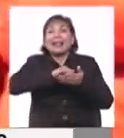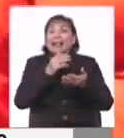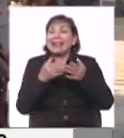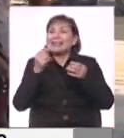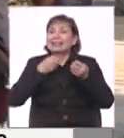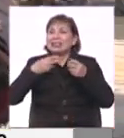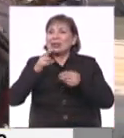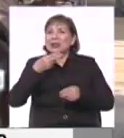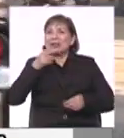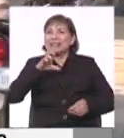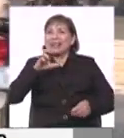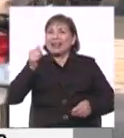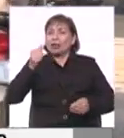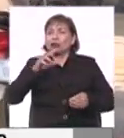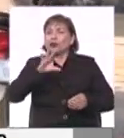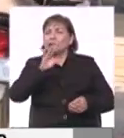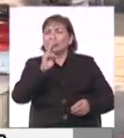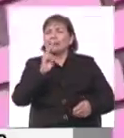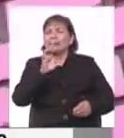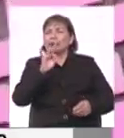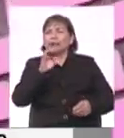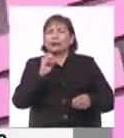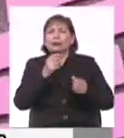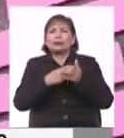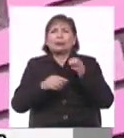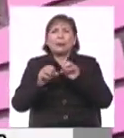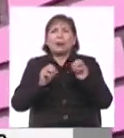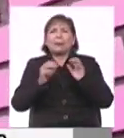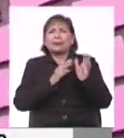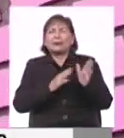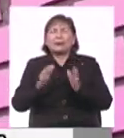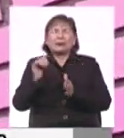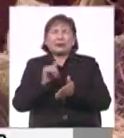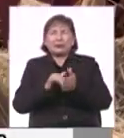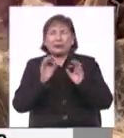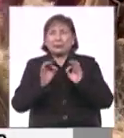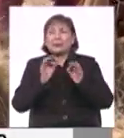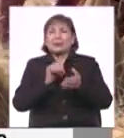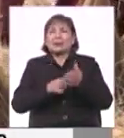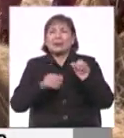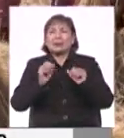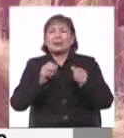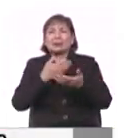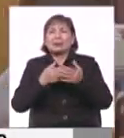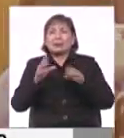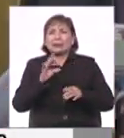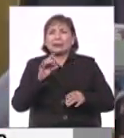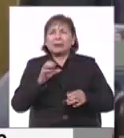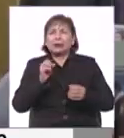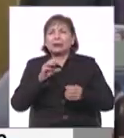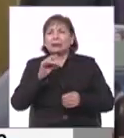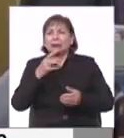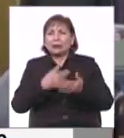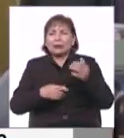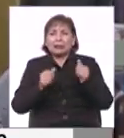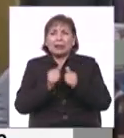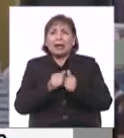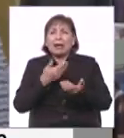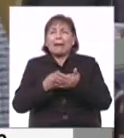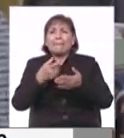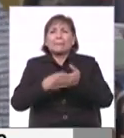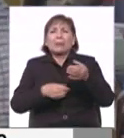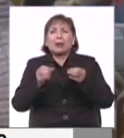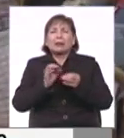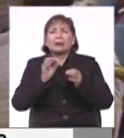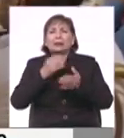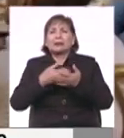Dios 608 empleos temporales programados. Se han financiado más de 1.7 millones de soles para la ejecución de